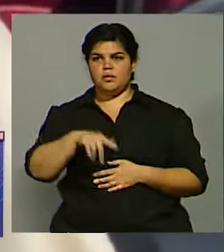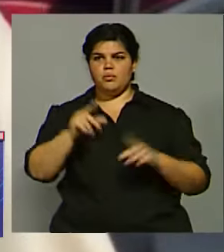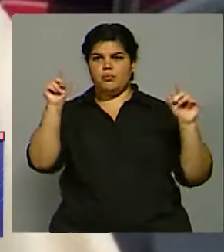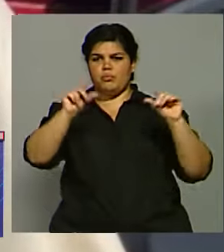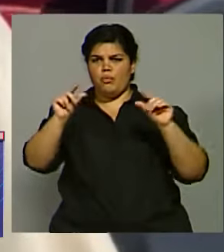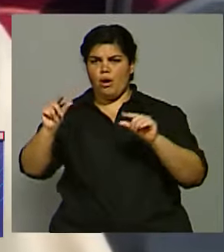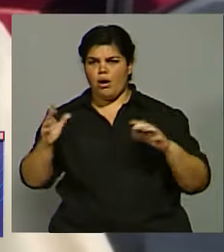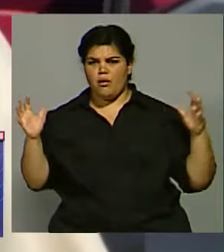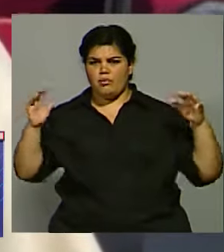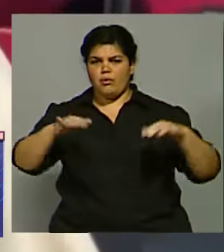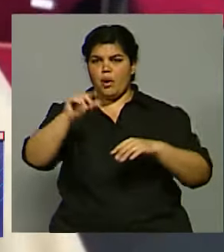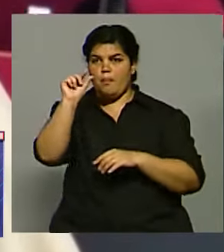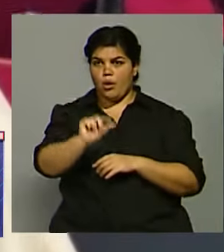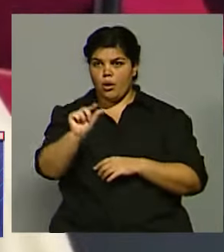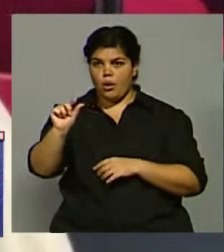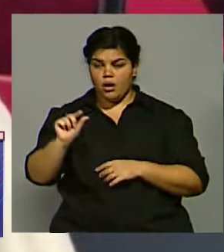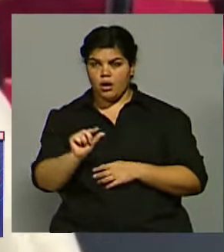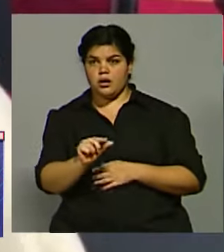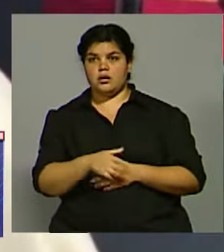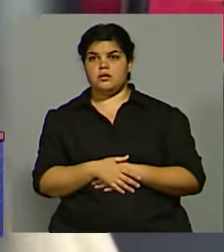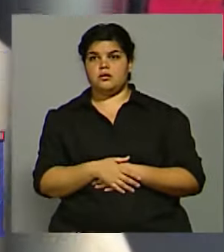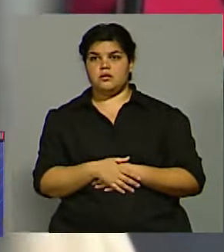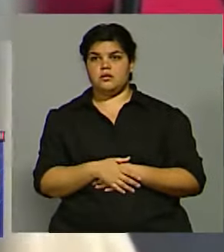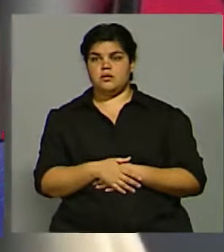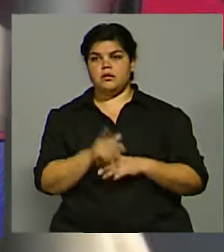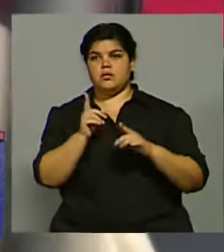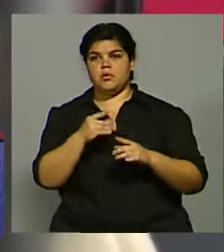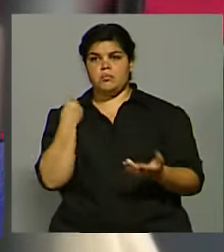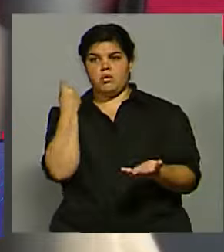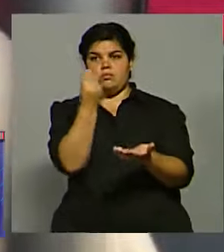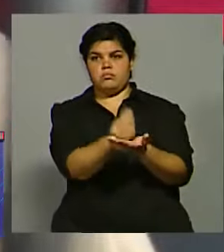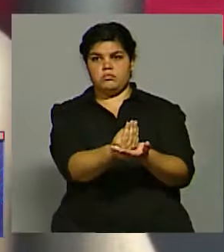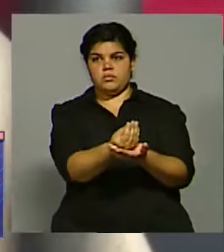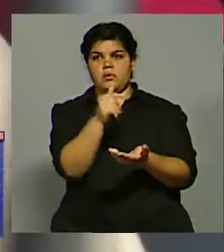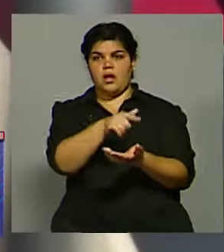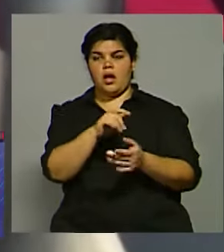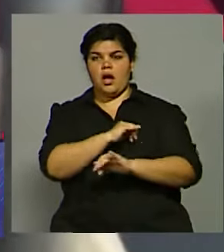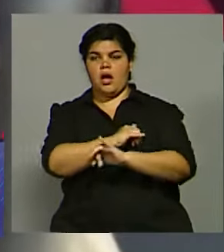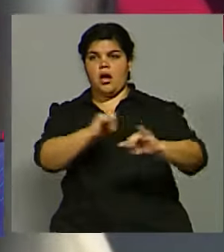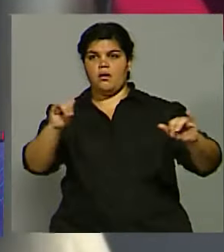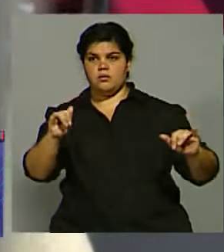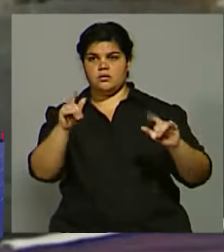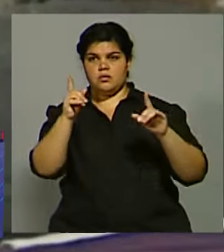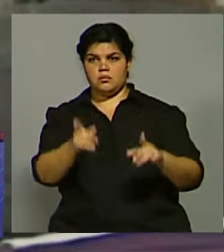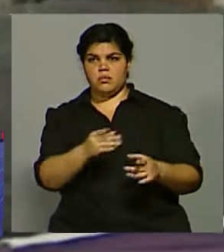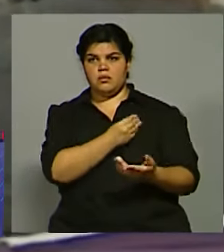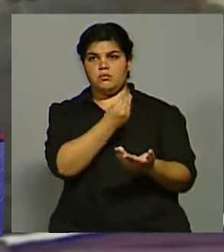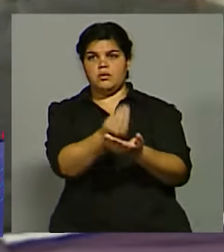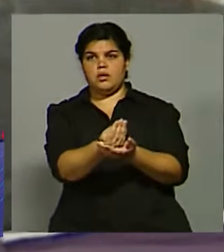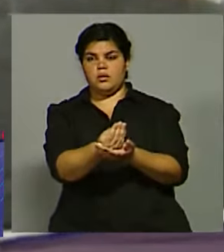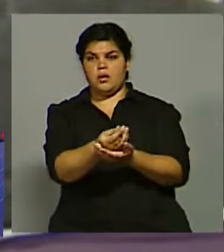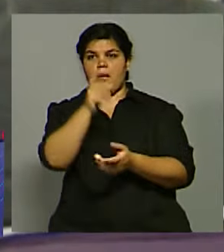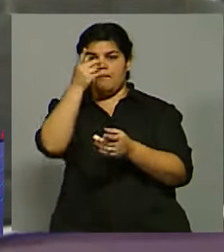Tuvo que retractarse luego de confirmar este nombramiento e incluso nombró a un investigador que